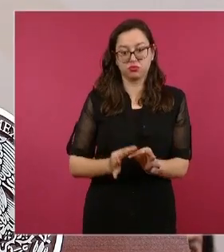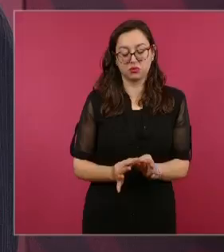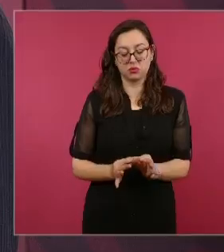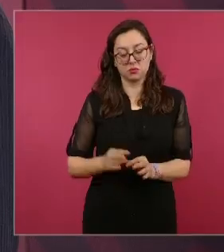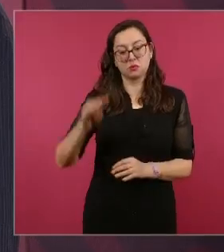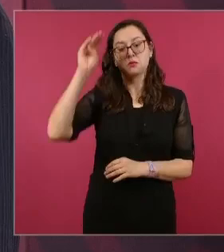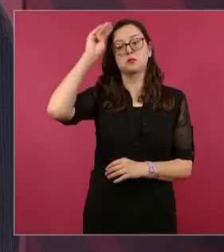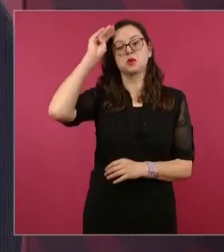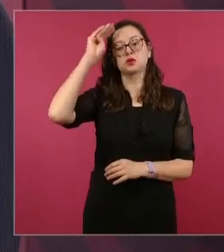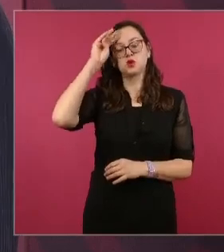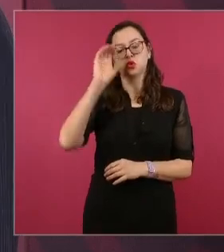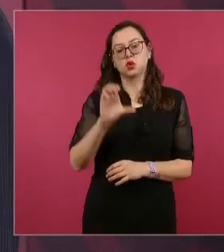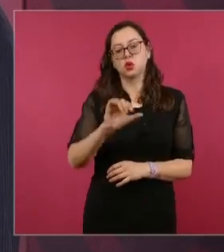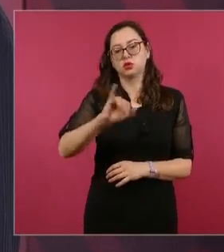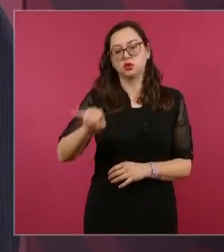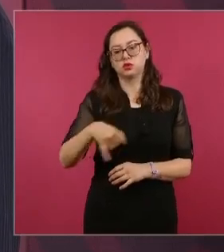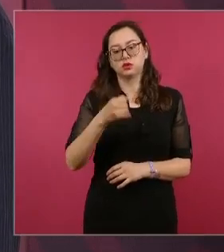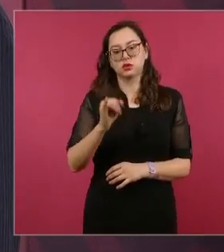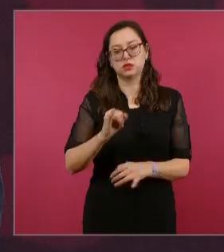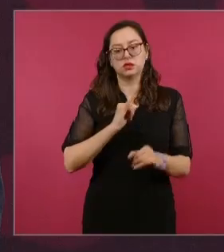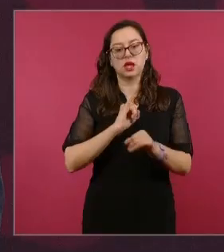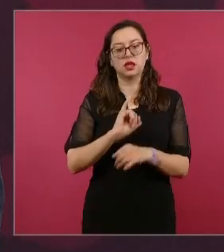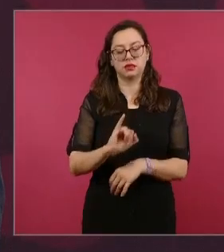Internacional actúe,